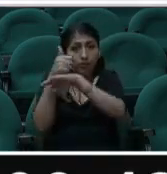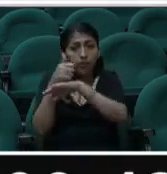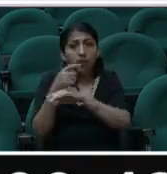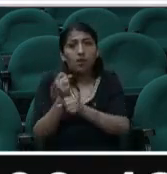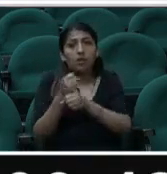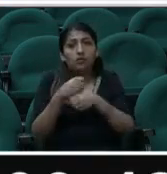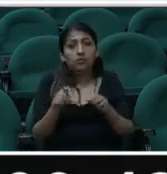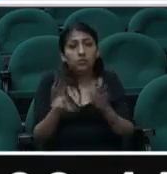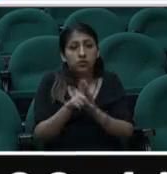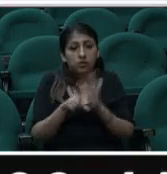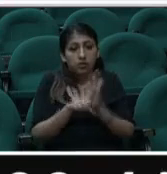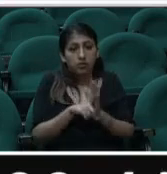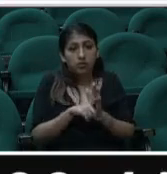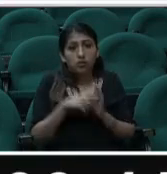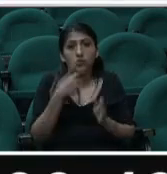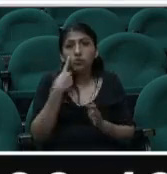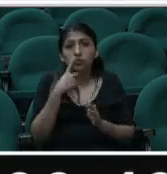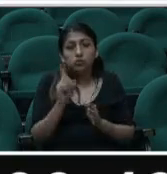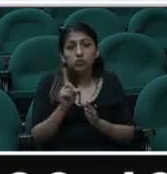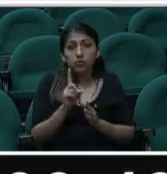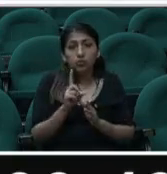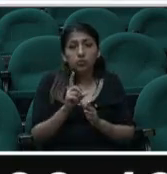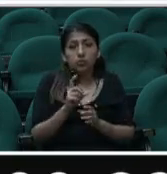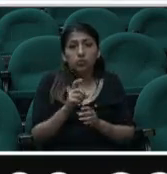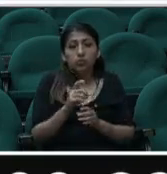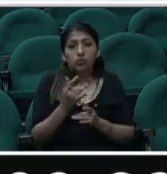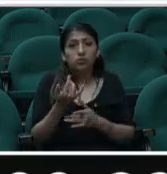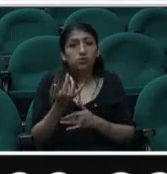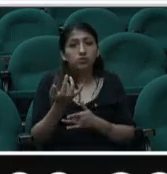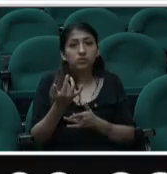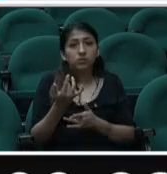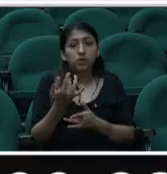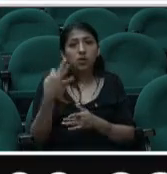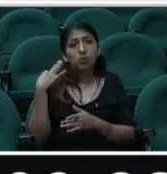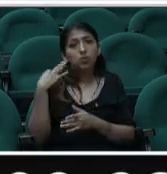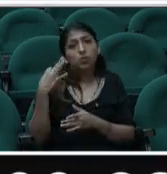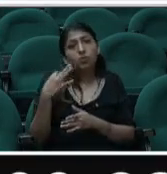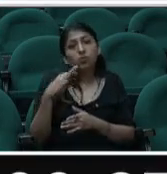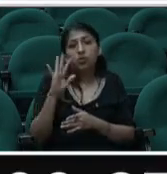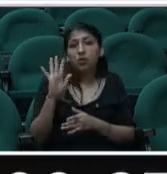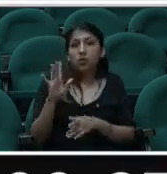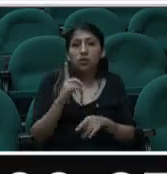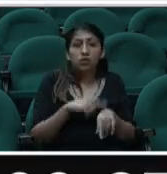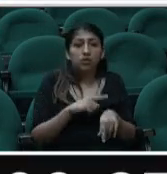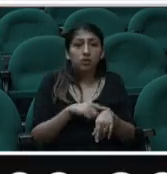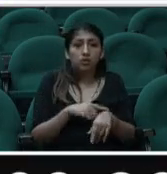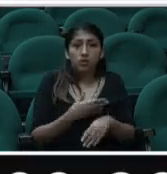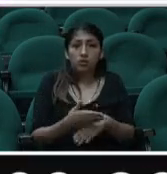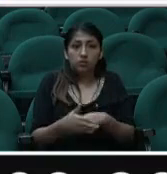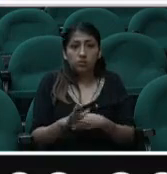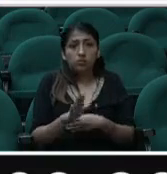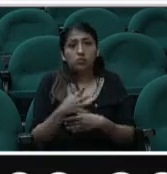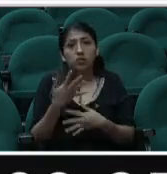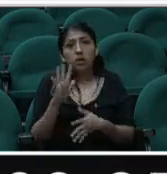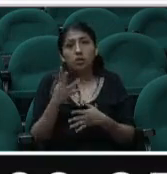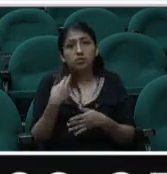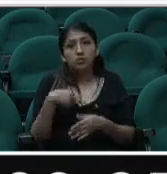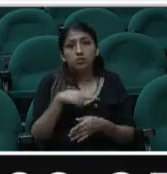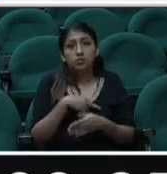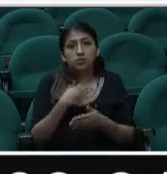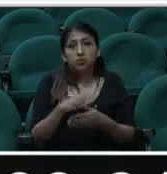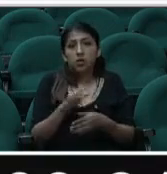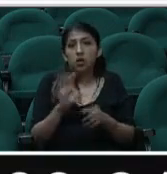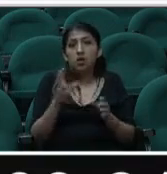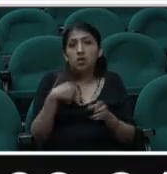este reglamento y simplemente pues tendremos que esperar a la voluntad de él el tiempo que sea tal vez terminaremos nuestro